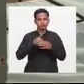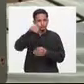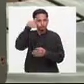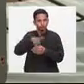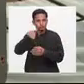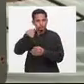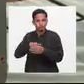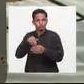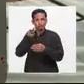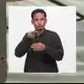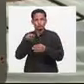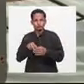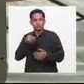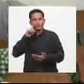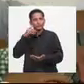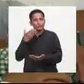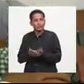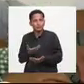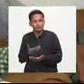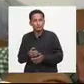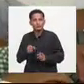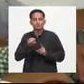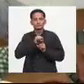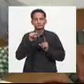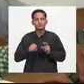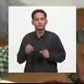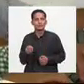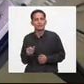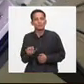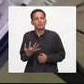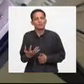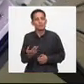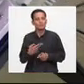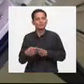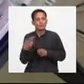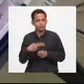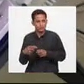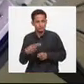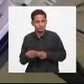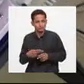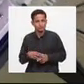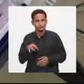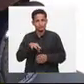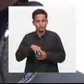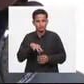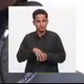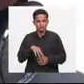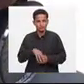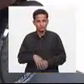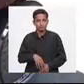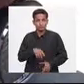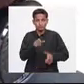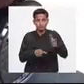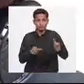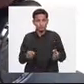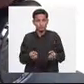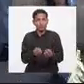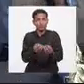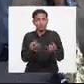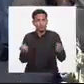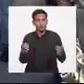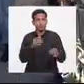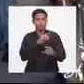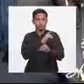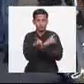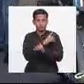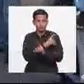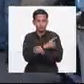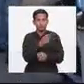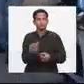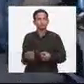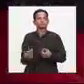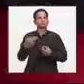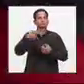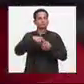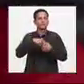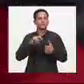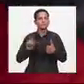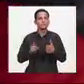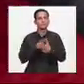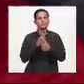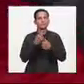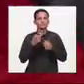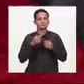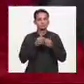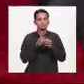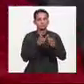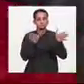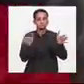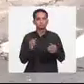escaneo de las actas de escrutinio que probaron el sistema de conteo rápido del voto varias personas con discapacidad participaron del primer